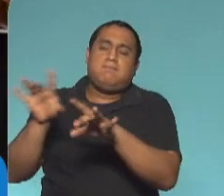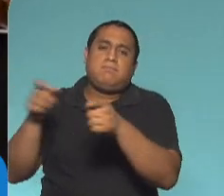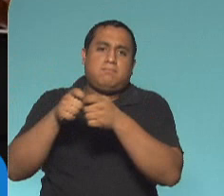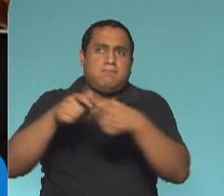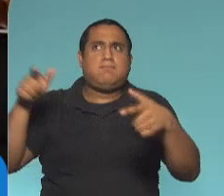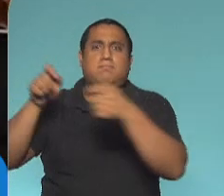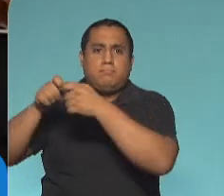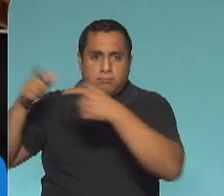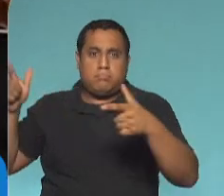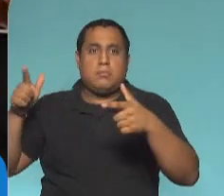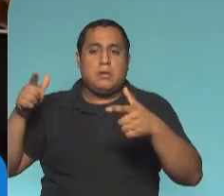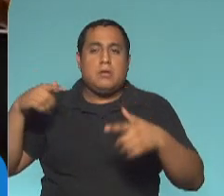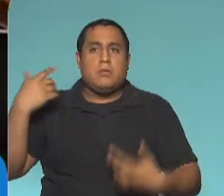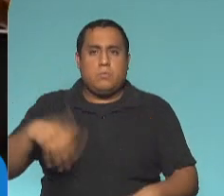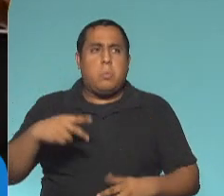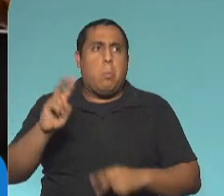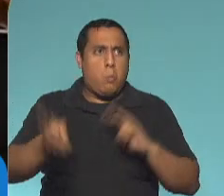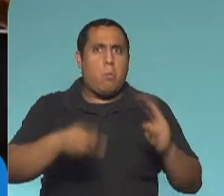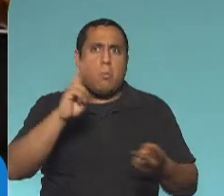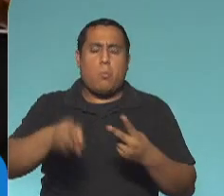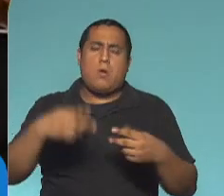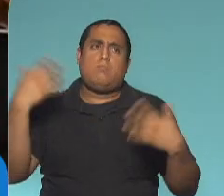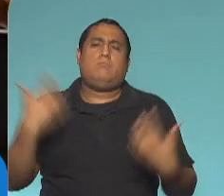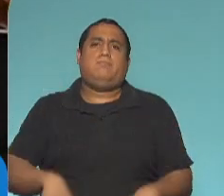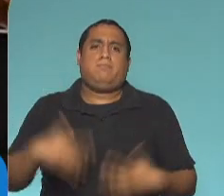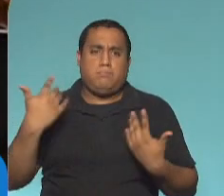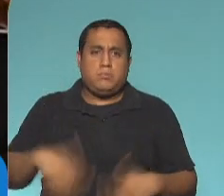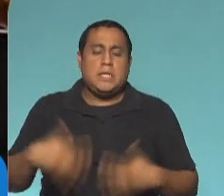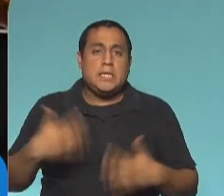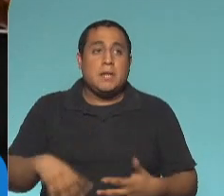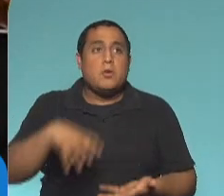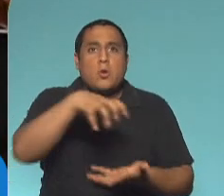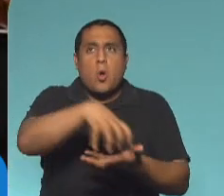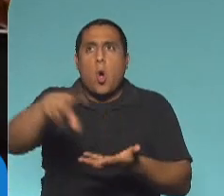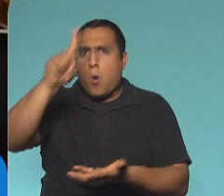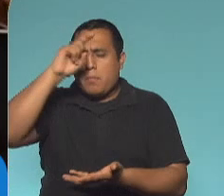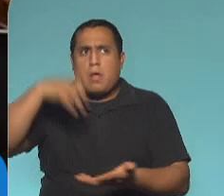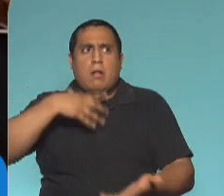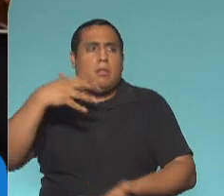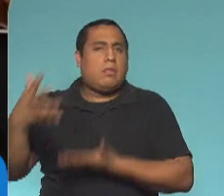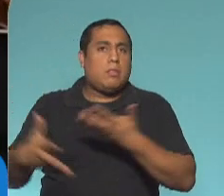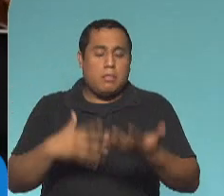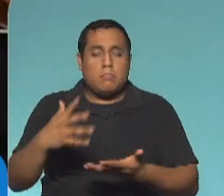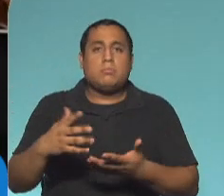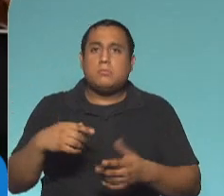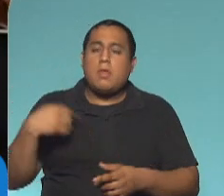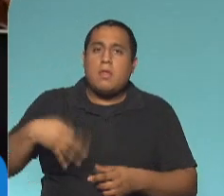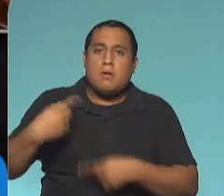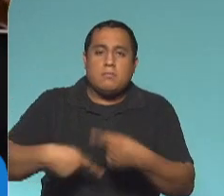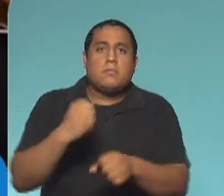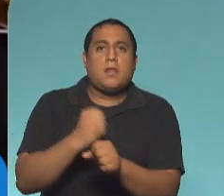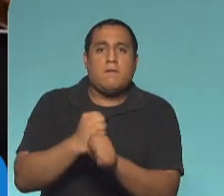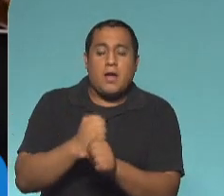de casos, con un impacto en la mortalidad, con una tensión en el sistema de salud, y tenemos que trabajar